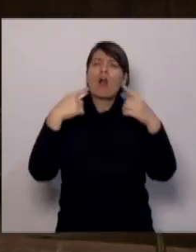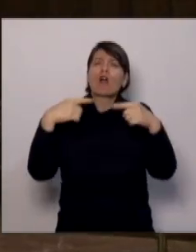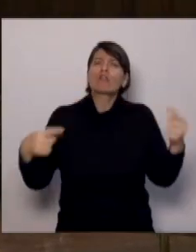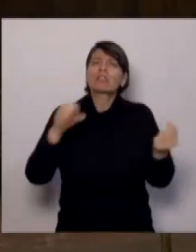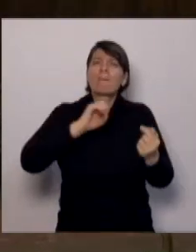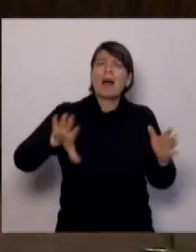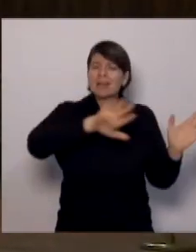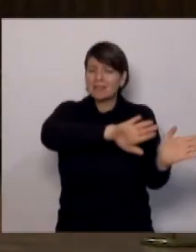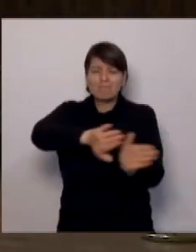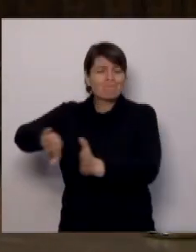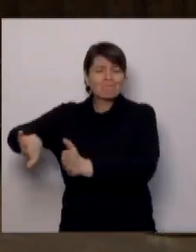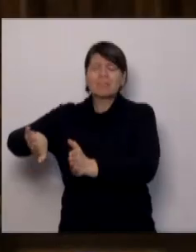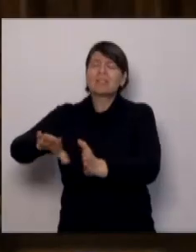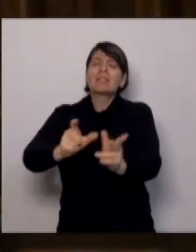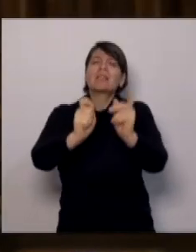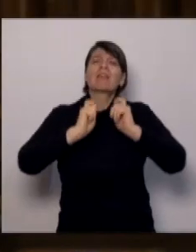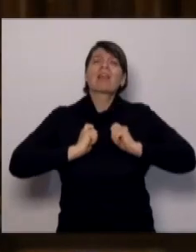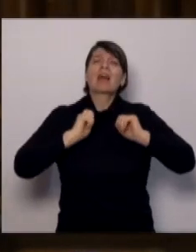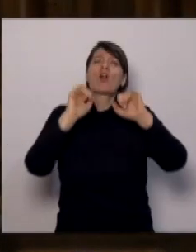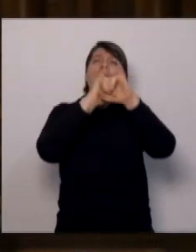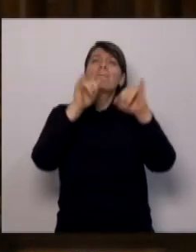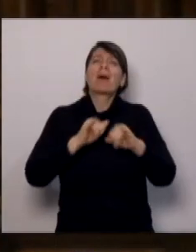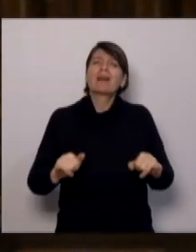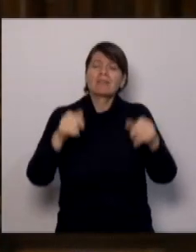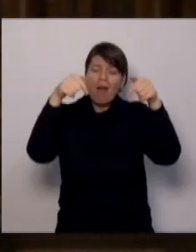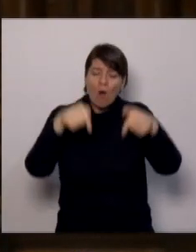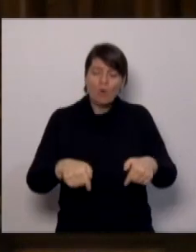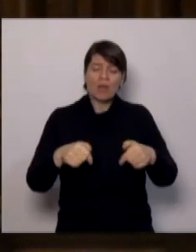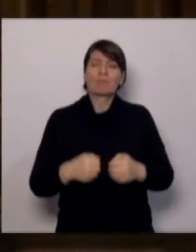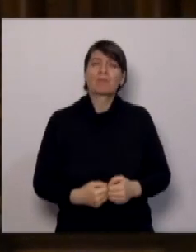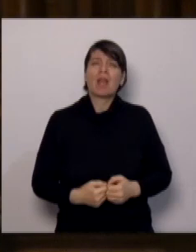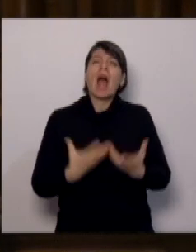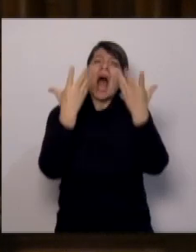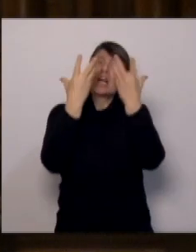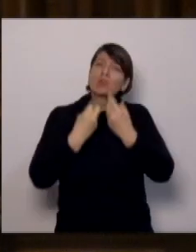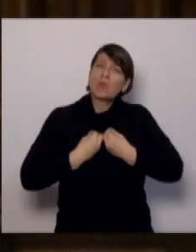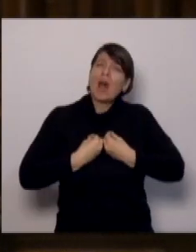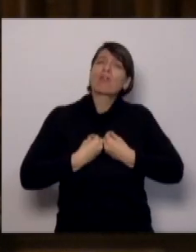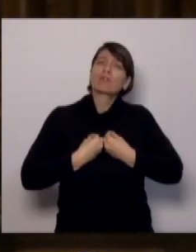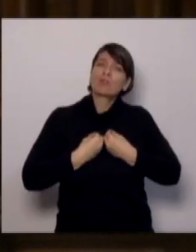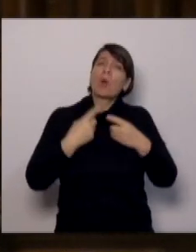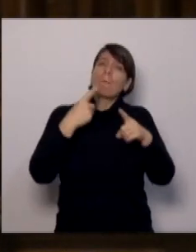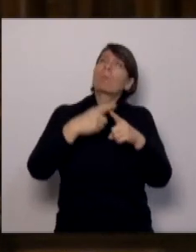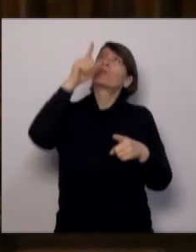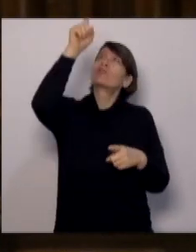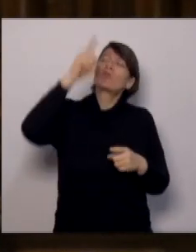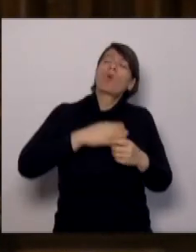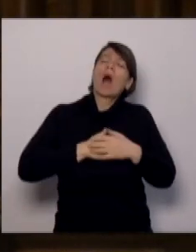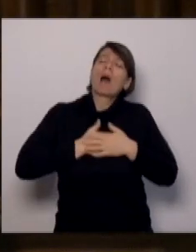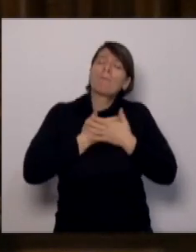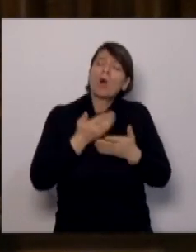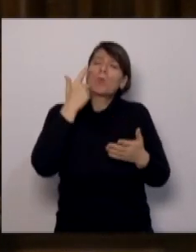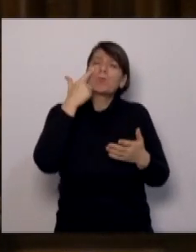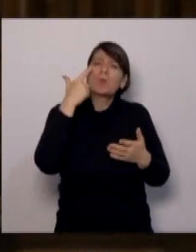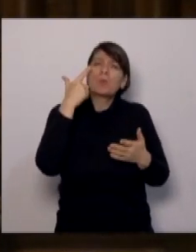todos los males, Señor, y concédenos la paz en nuestros días, para que, ayudados por tu misericordia,